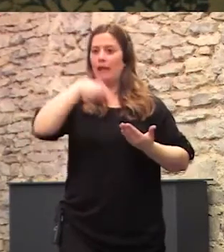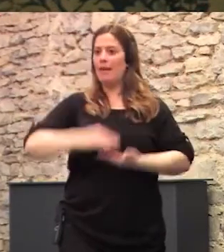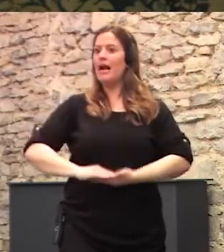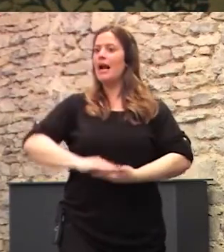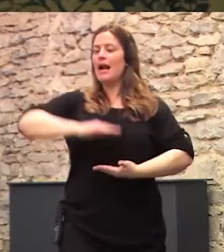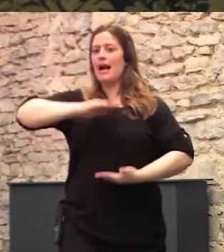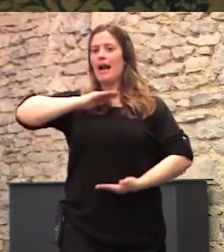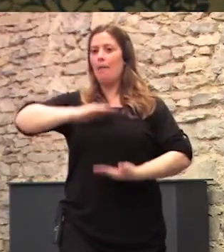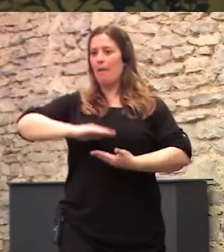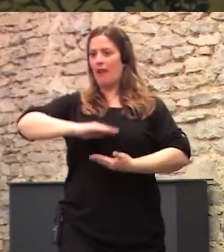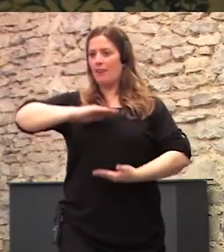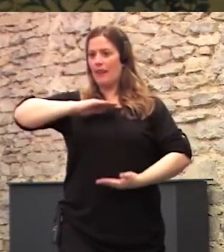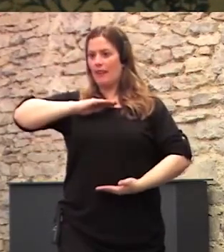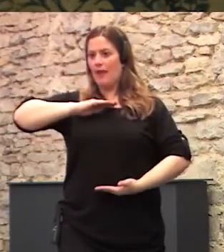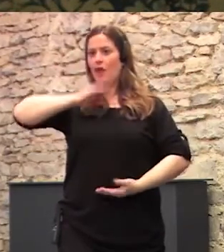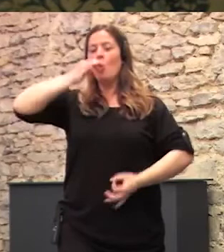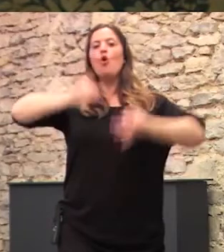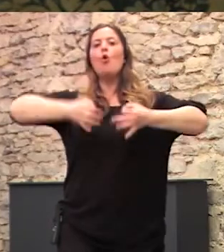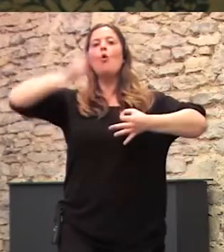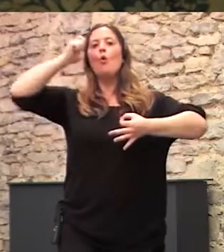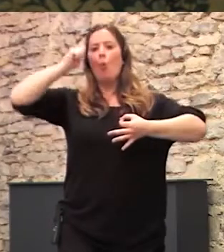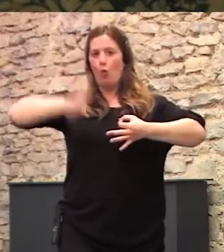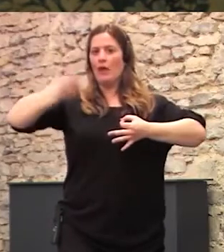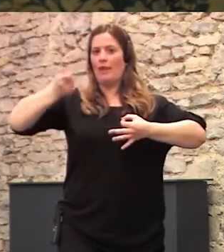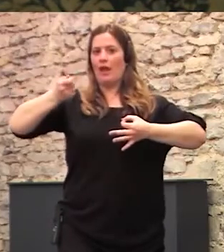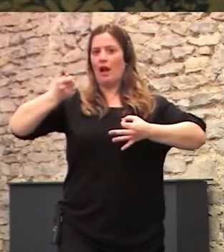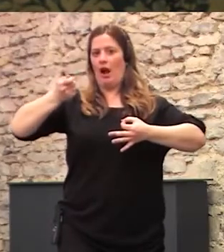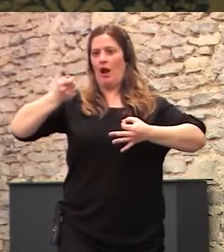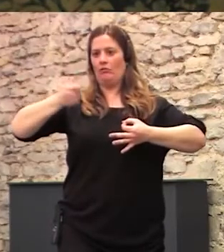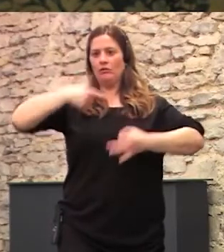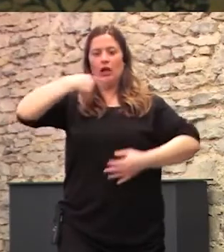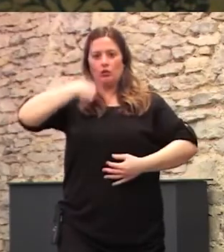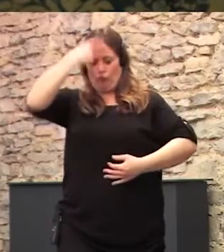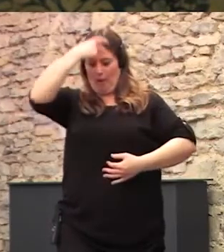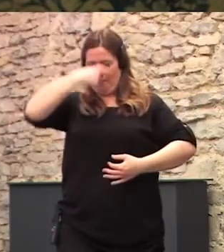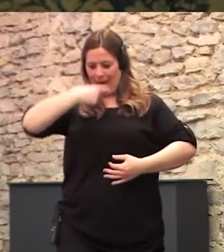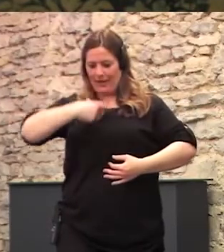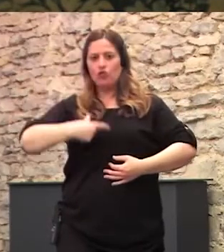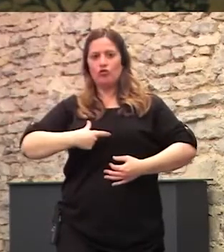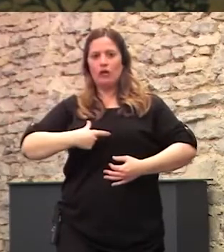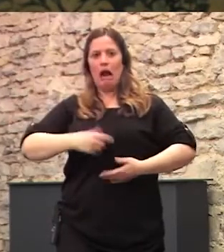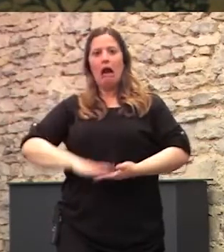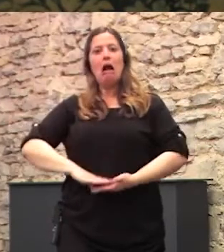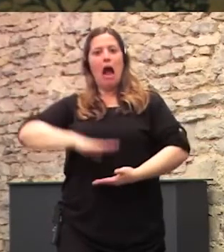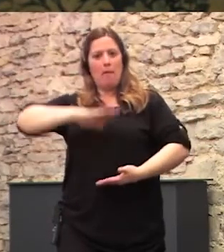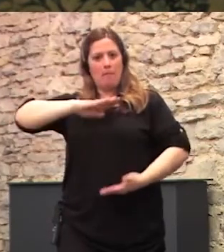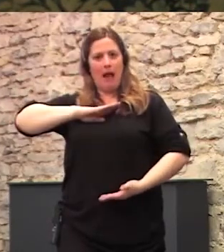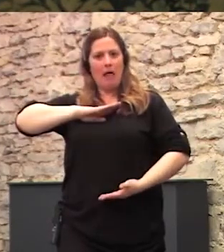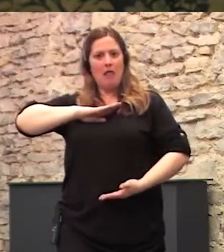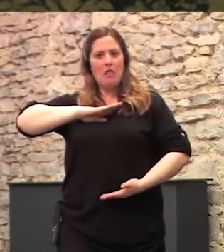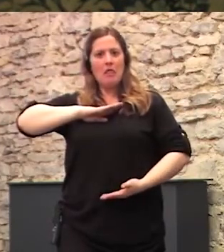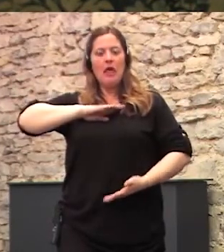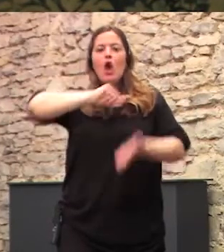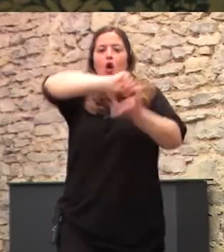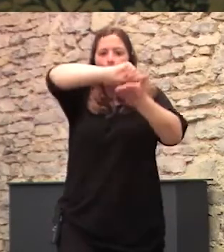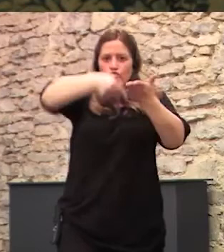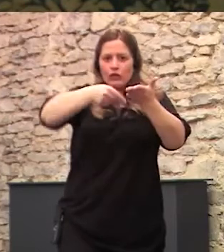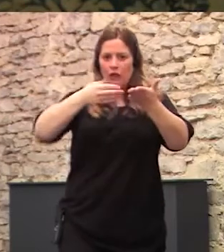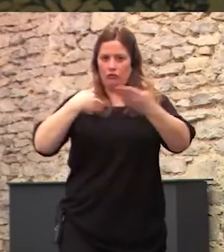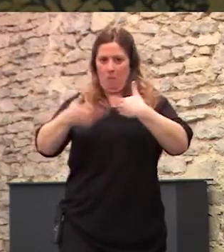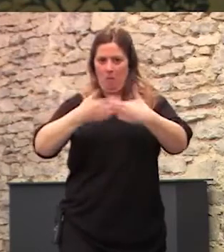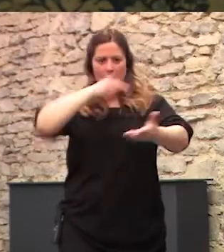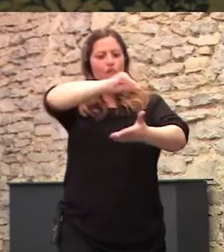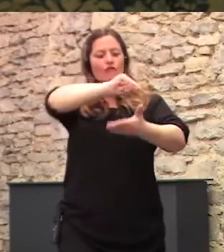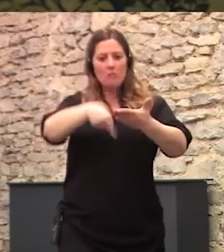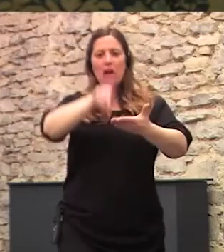las mujeres. Las mujeres son sujetos jurídicos también, capaces de firmar contratos, de tener un